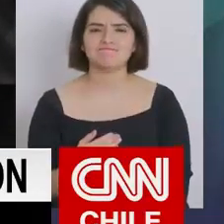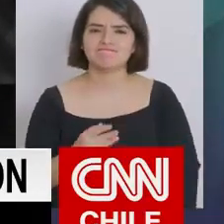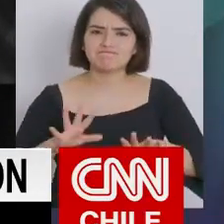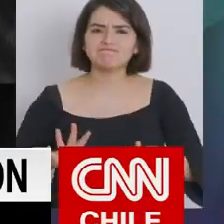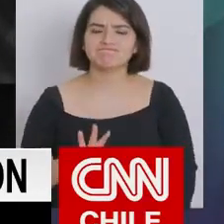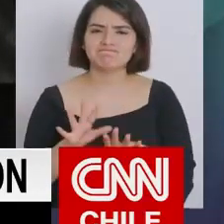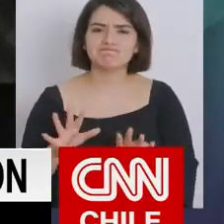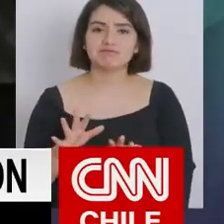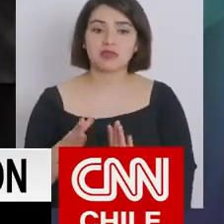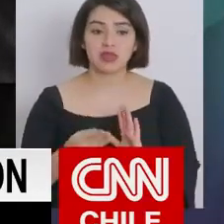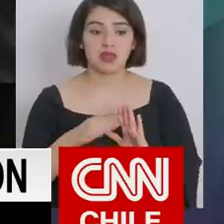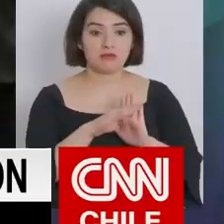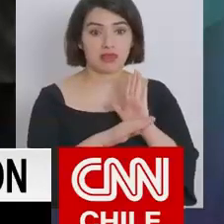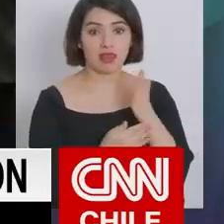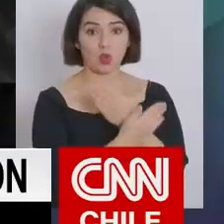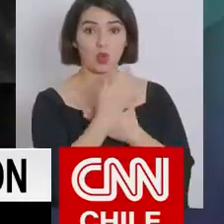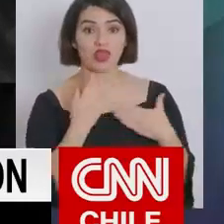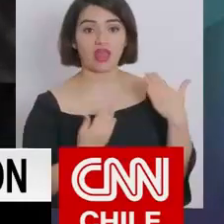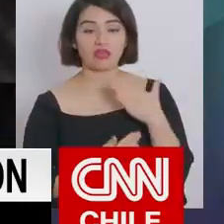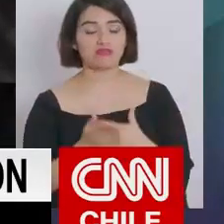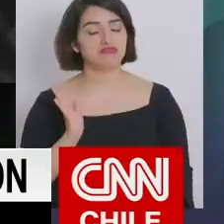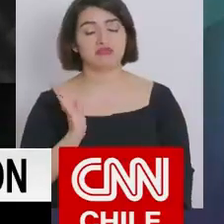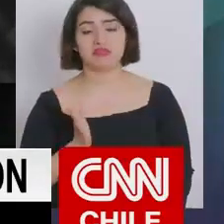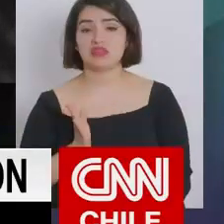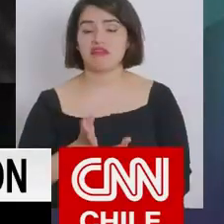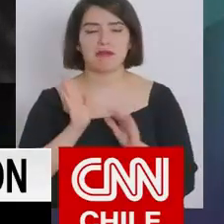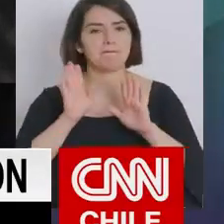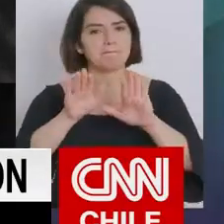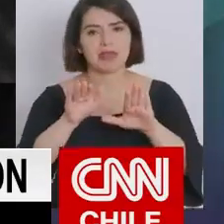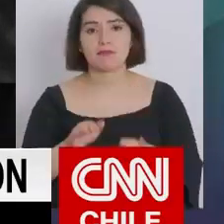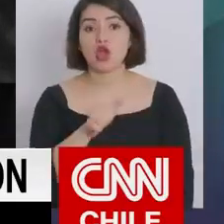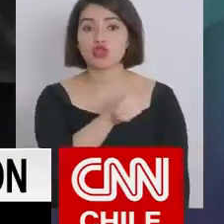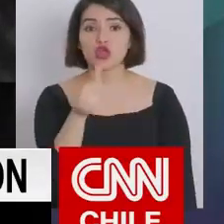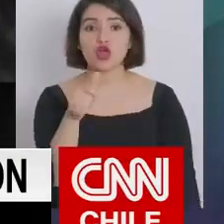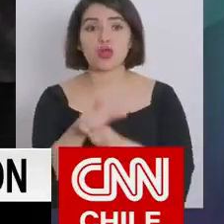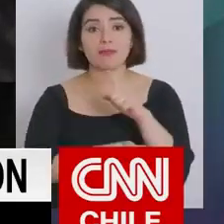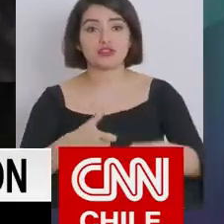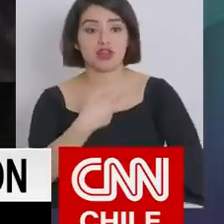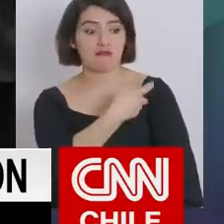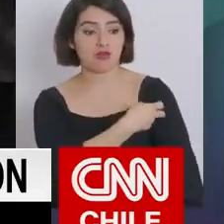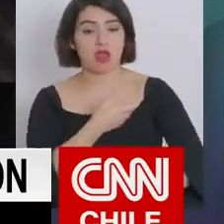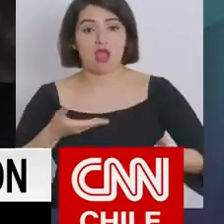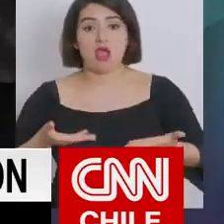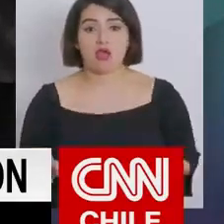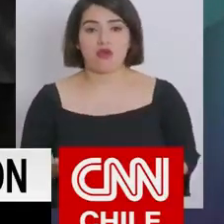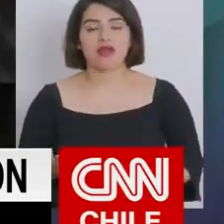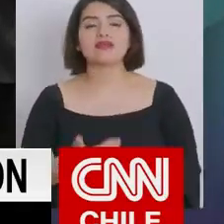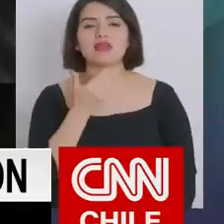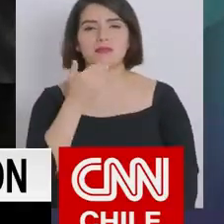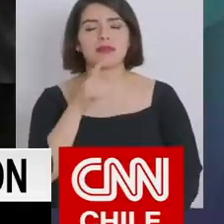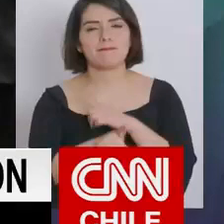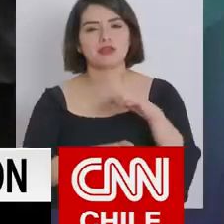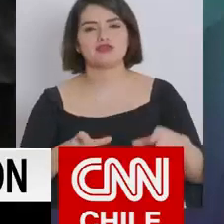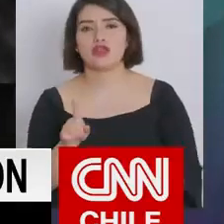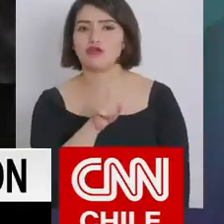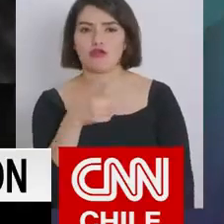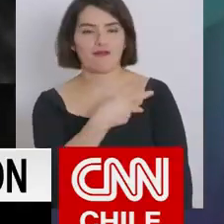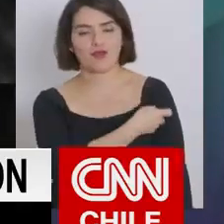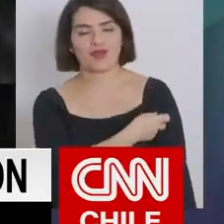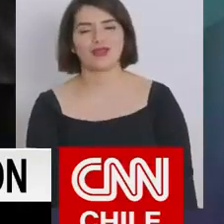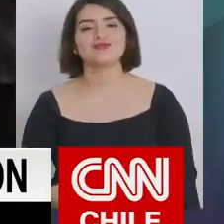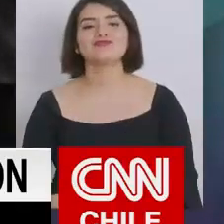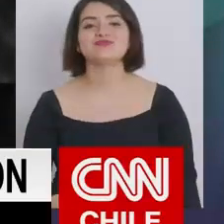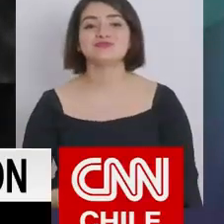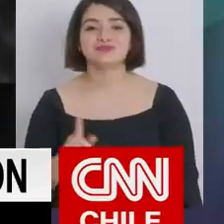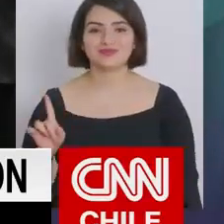tanto, las medidas de autocuidado tienen que seguir para todos, para las personas que están vacunándose y obviamente también para las personas que no se han vacunado. Voy a